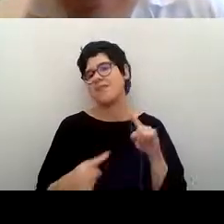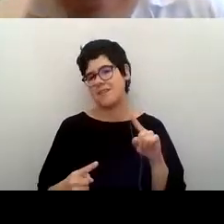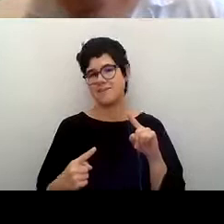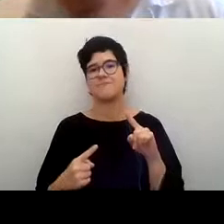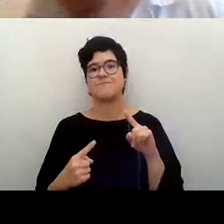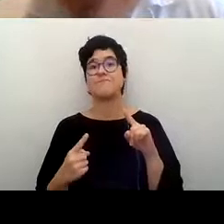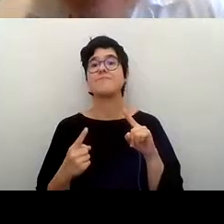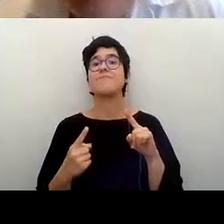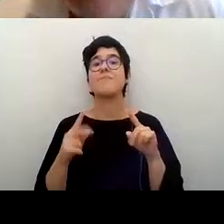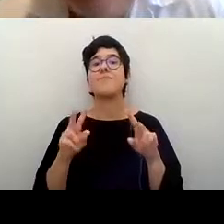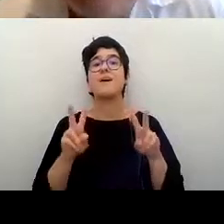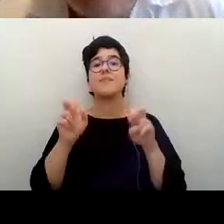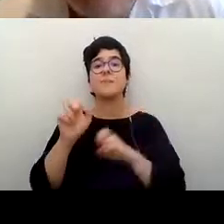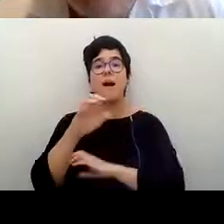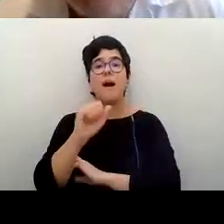en realidad